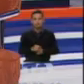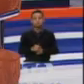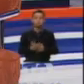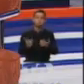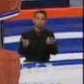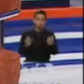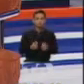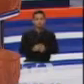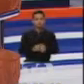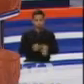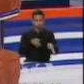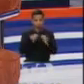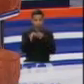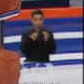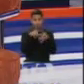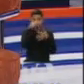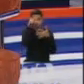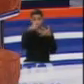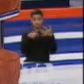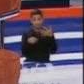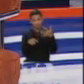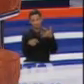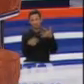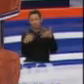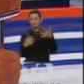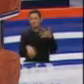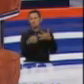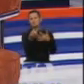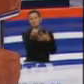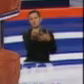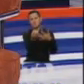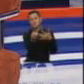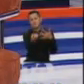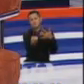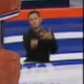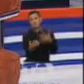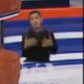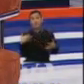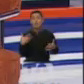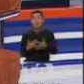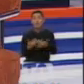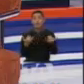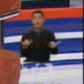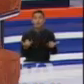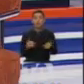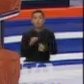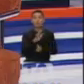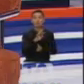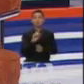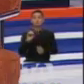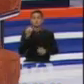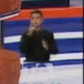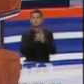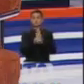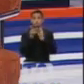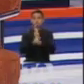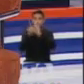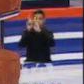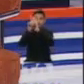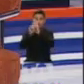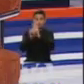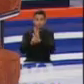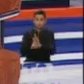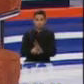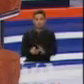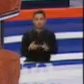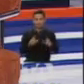Bueno, sí, les contamos que estas historias de este tipo hay miles. Hasta el momento se han recibido cerca de 400 denuncias en las 5 cabinas que